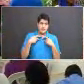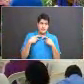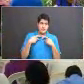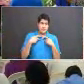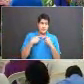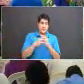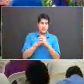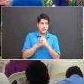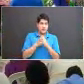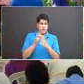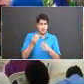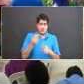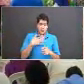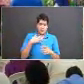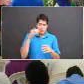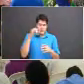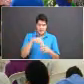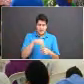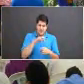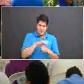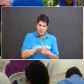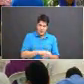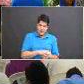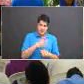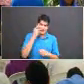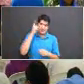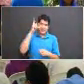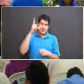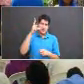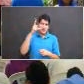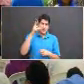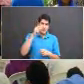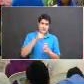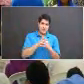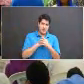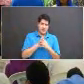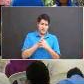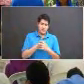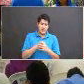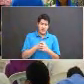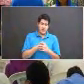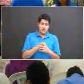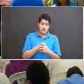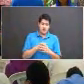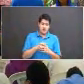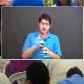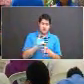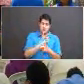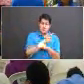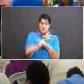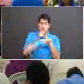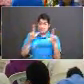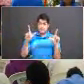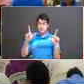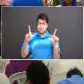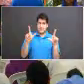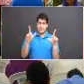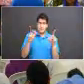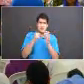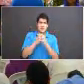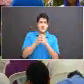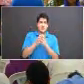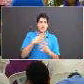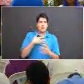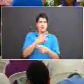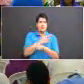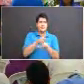Te suplico que me guardes, Señor. Te suplico que me libres. Te suplico que me